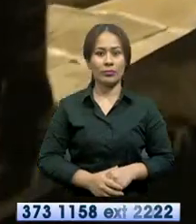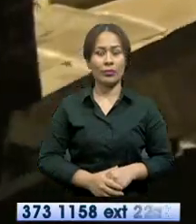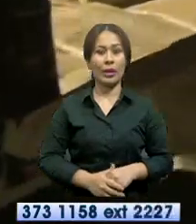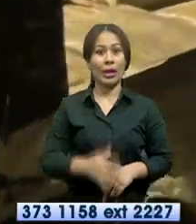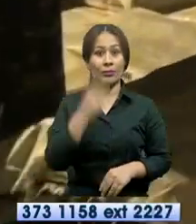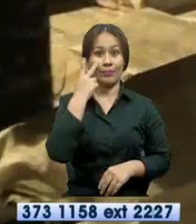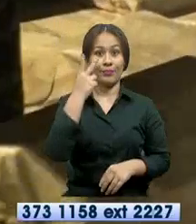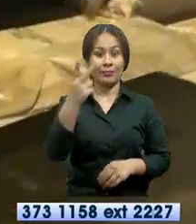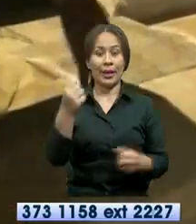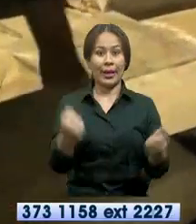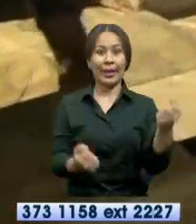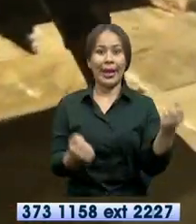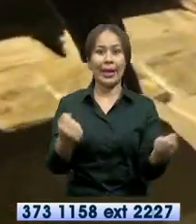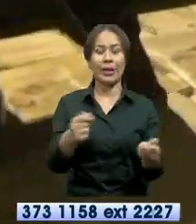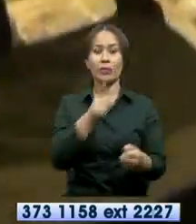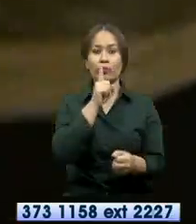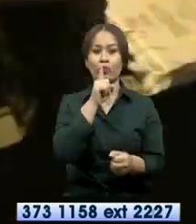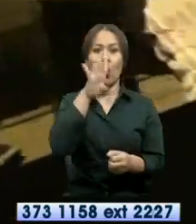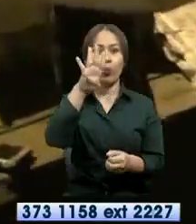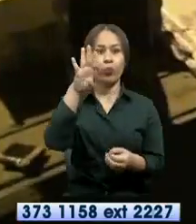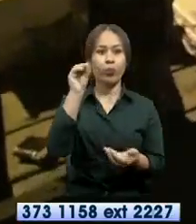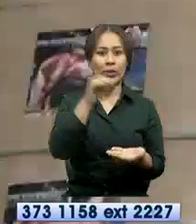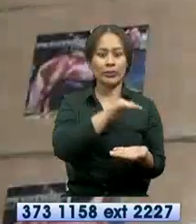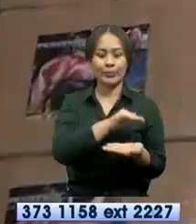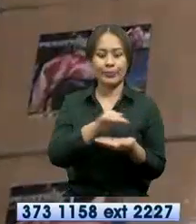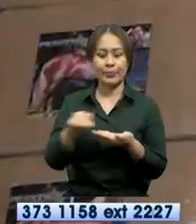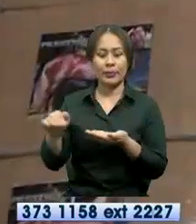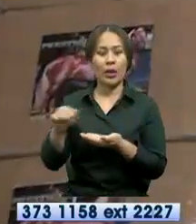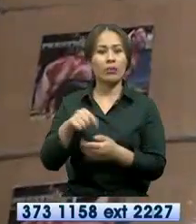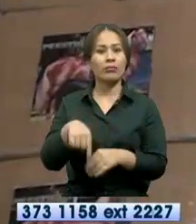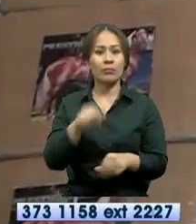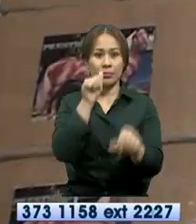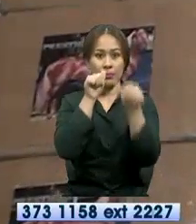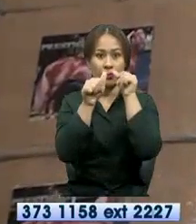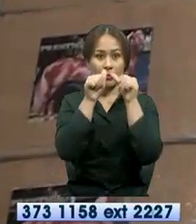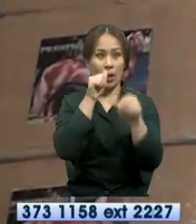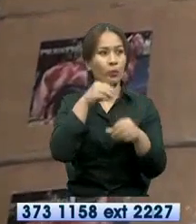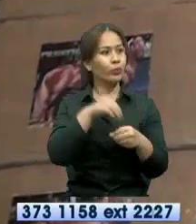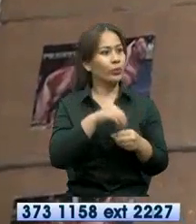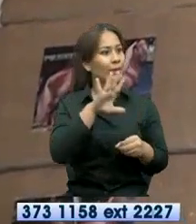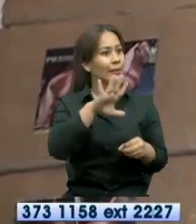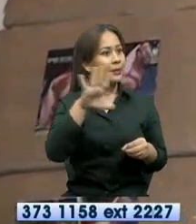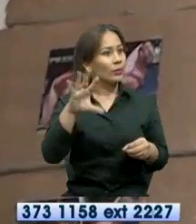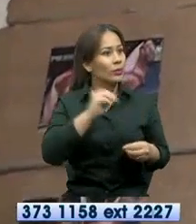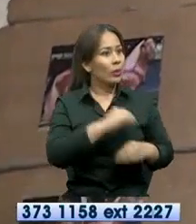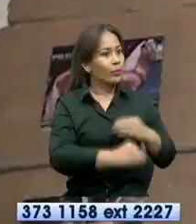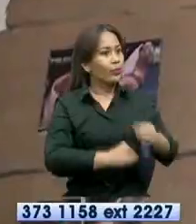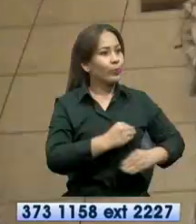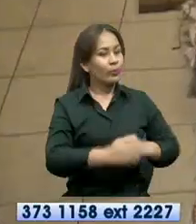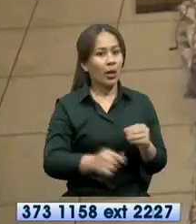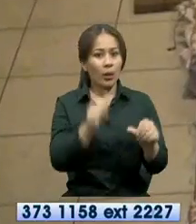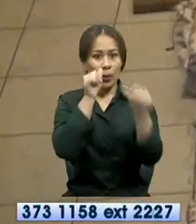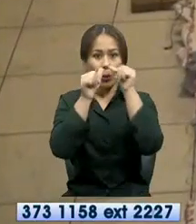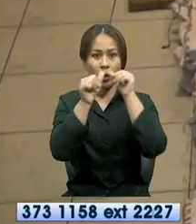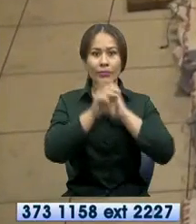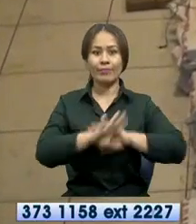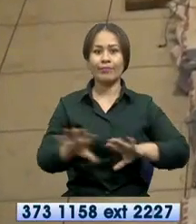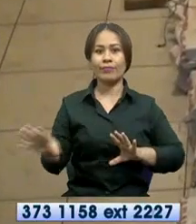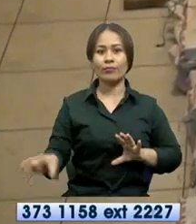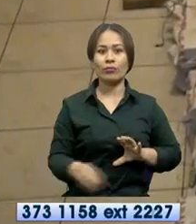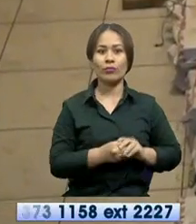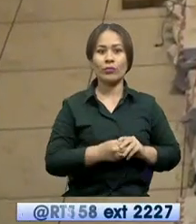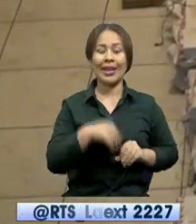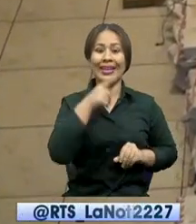Este camión que transportaba 40 sacos de yute, que en su interior contenían 550 bloques de cocaína, fue retenido